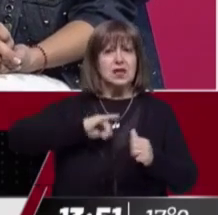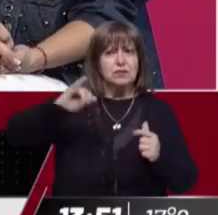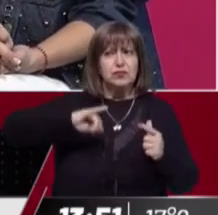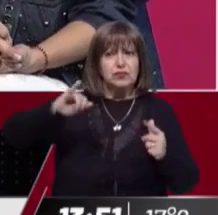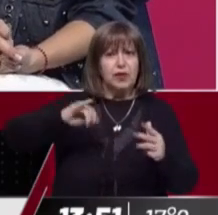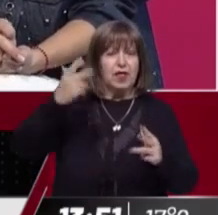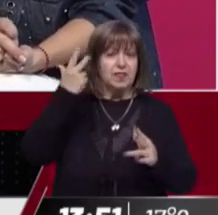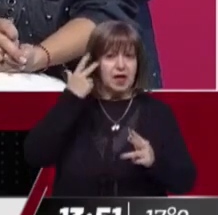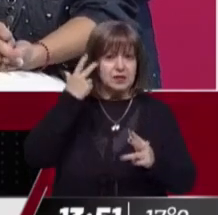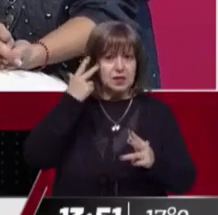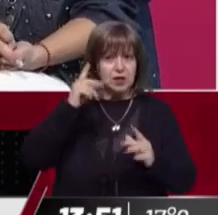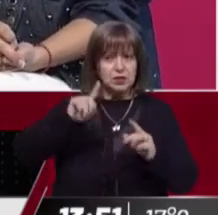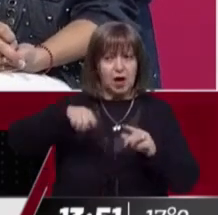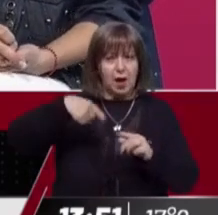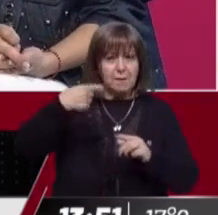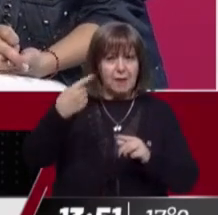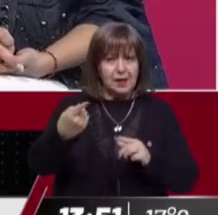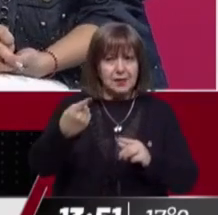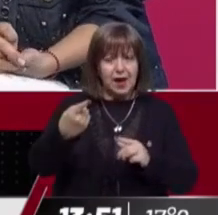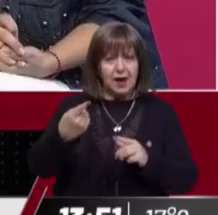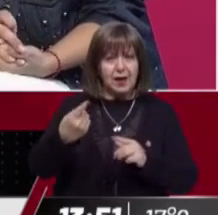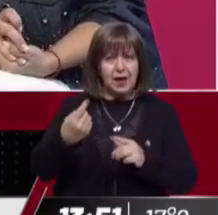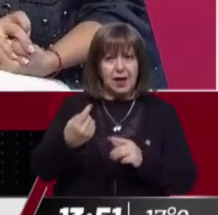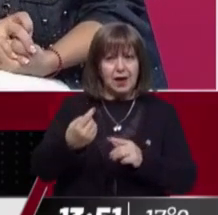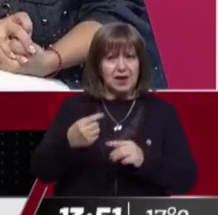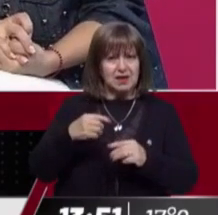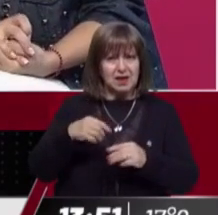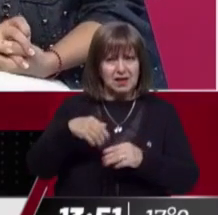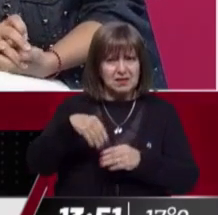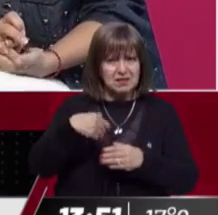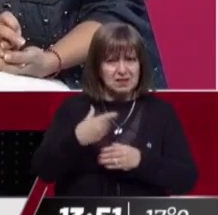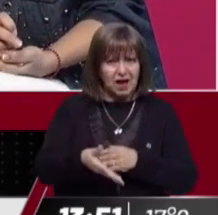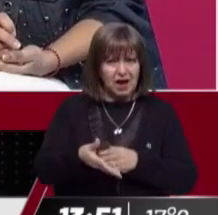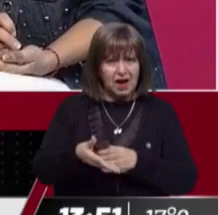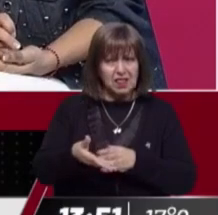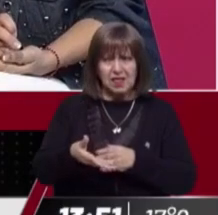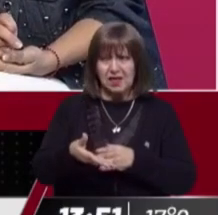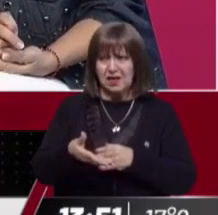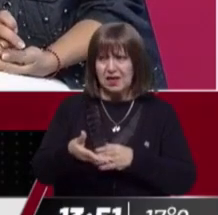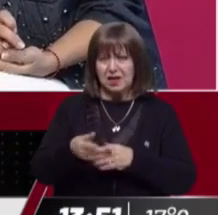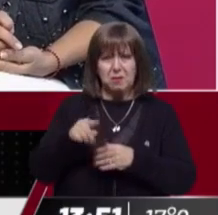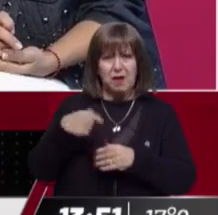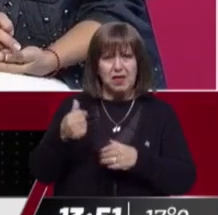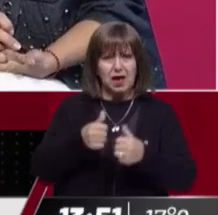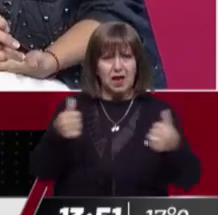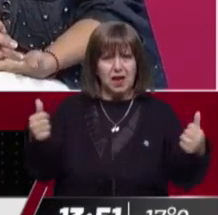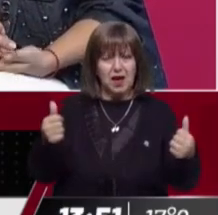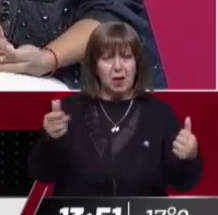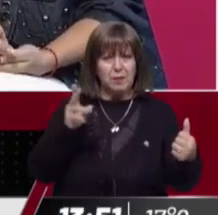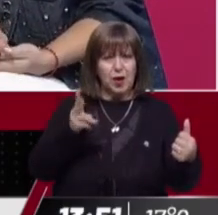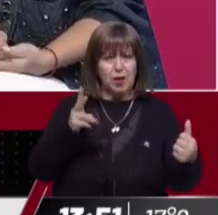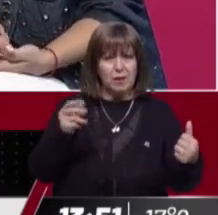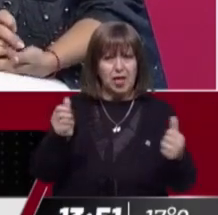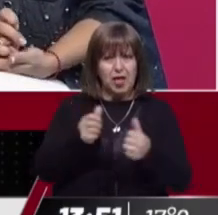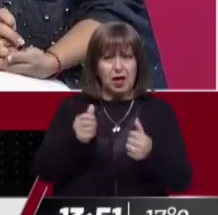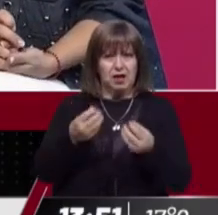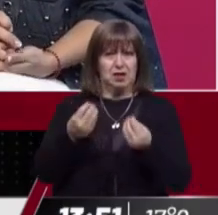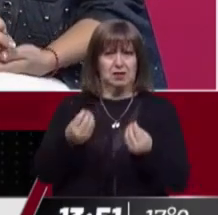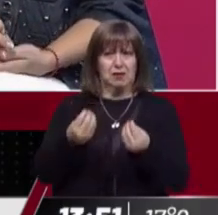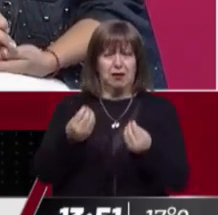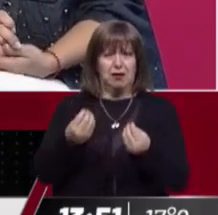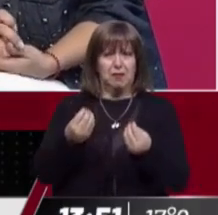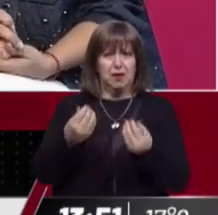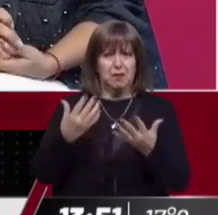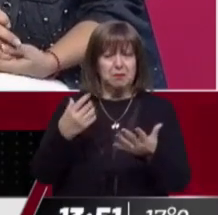en su contra y recién mañana se va a presentar la orden de restricción. Los tiempos por ahí no son los tiempos de la justicia, los tiempos